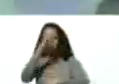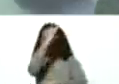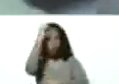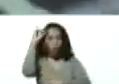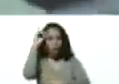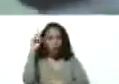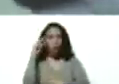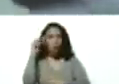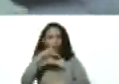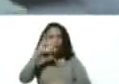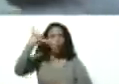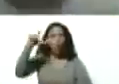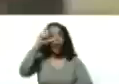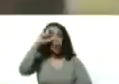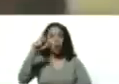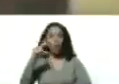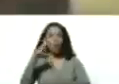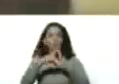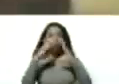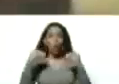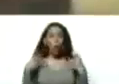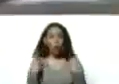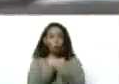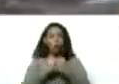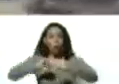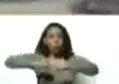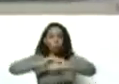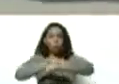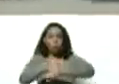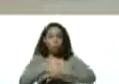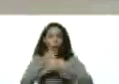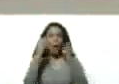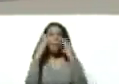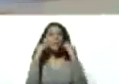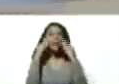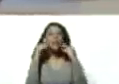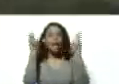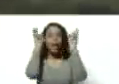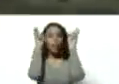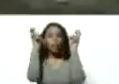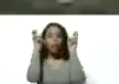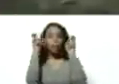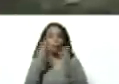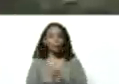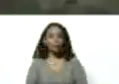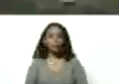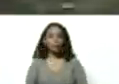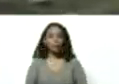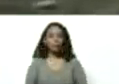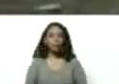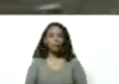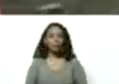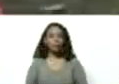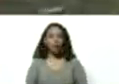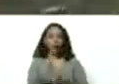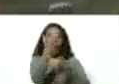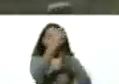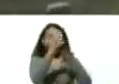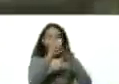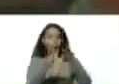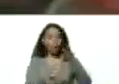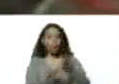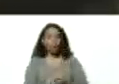Jorge Rodríguez, con todos los compañeros expertos en la materia, las características